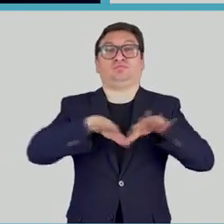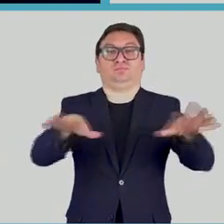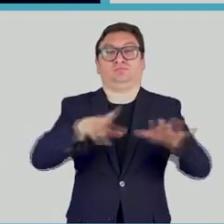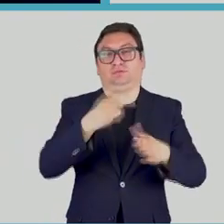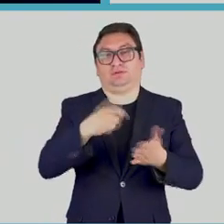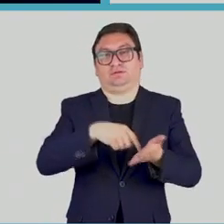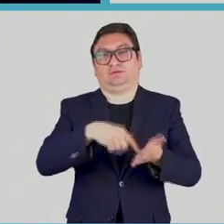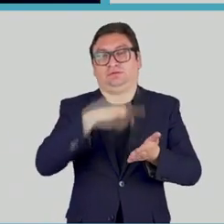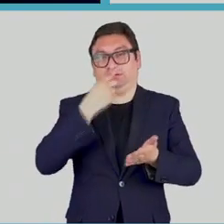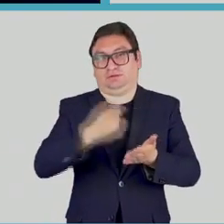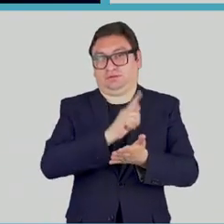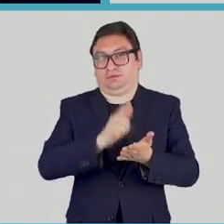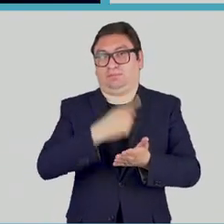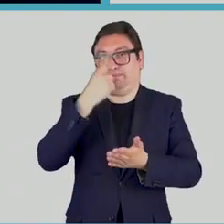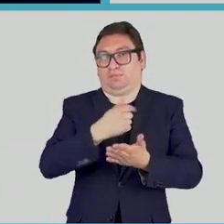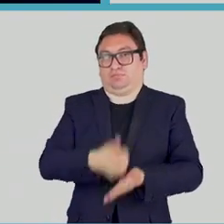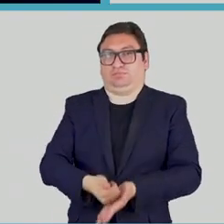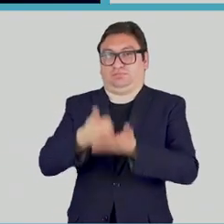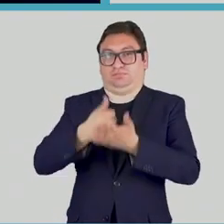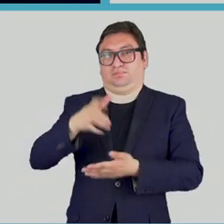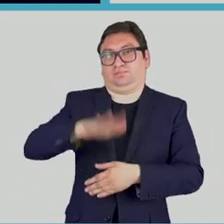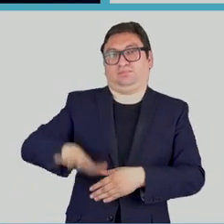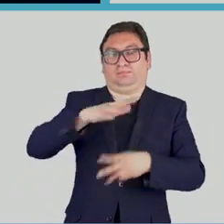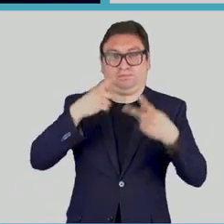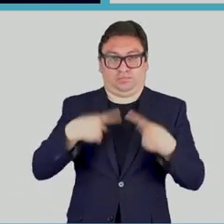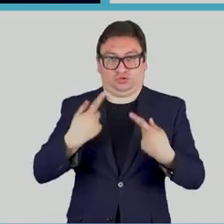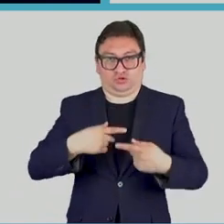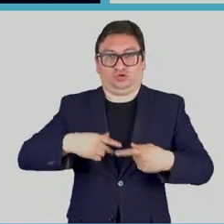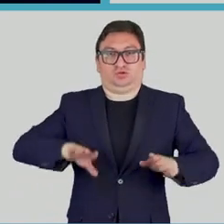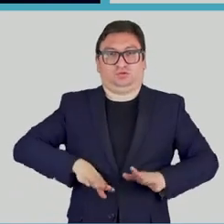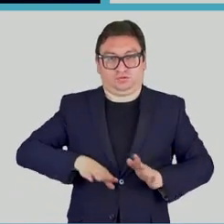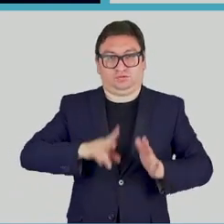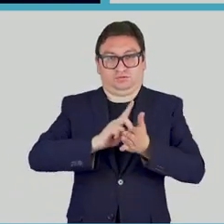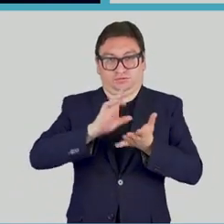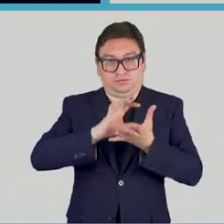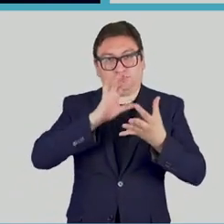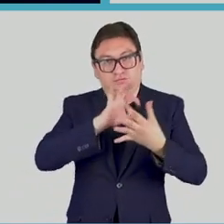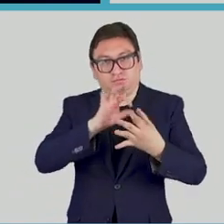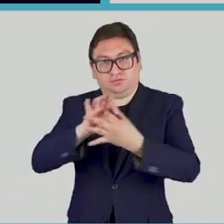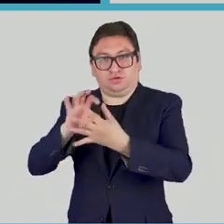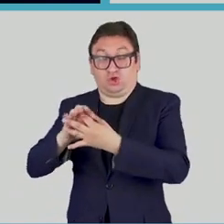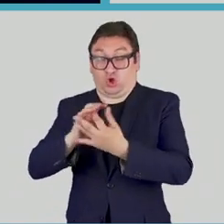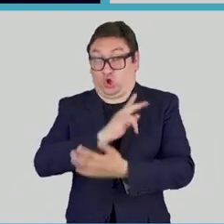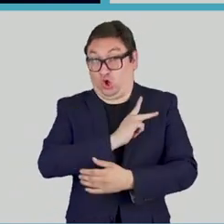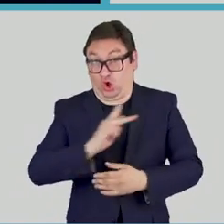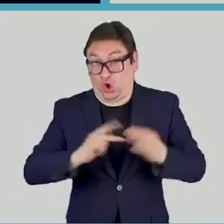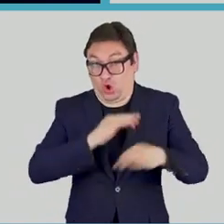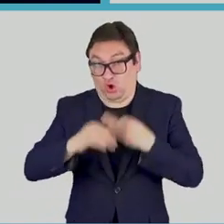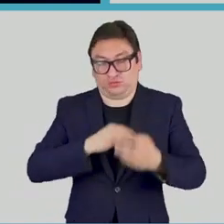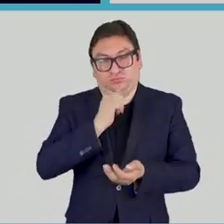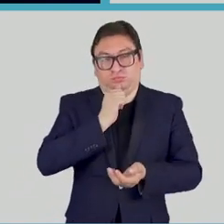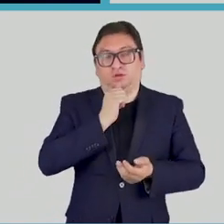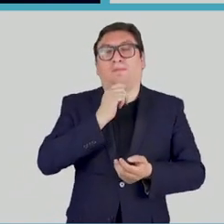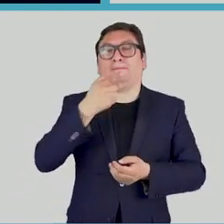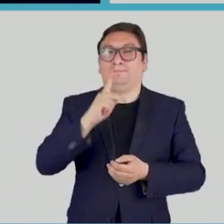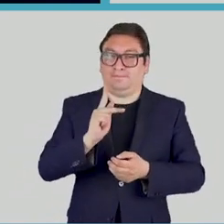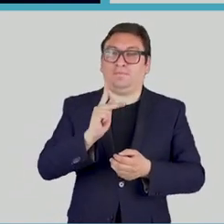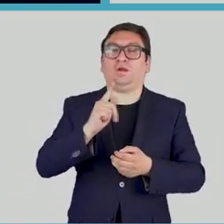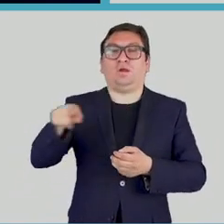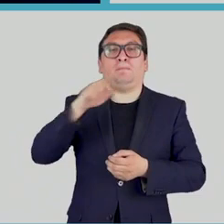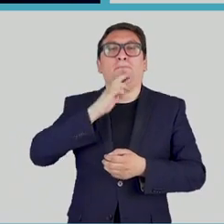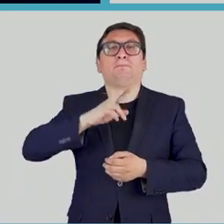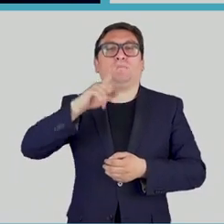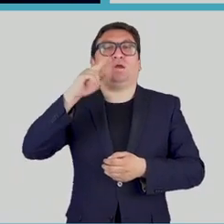y difusión para ayudar a ciertas audiencias con ciertos tipos de discapacidad no no se abarcan todas a tener